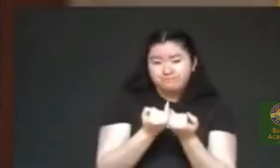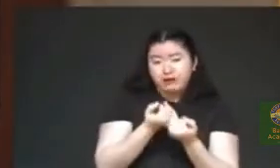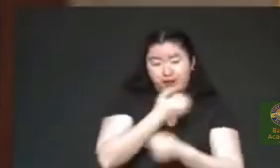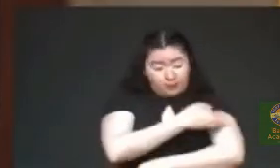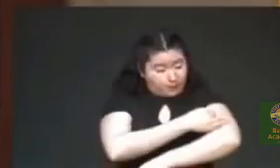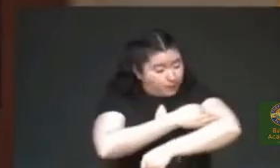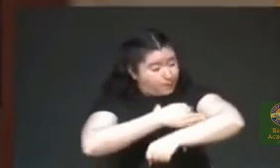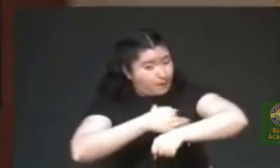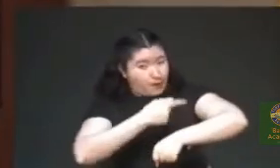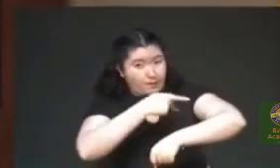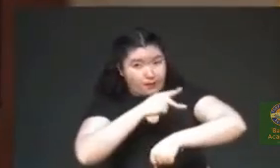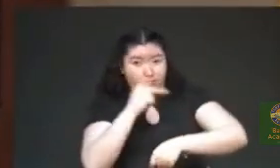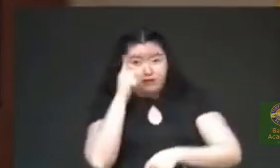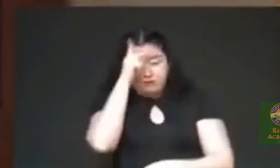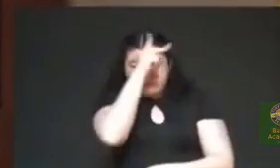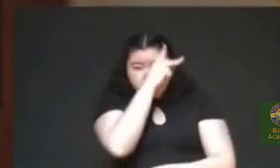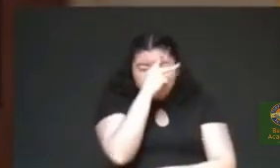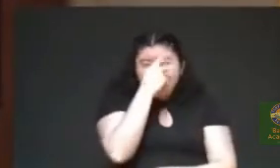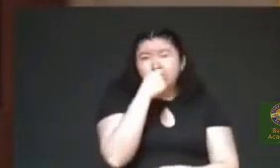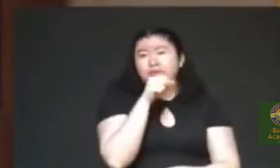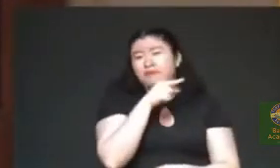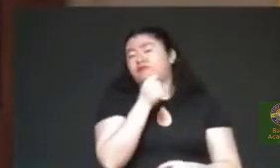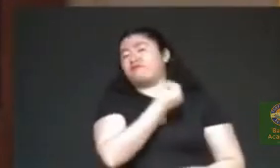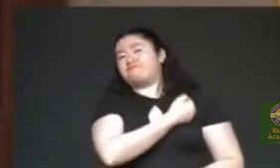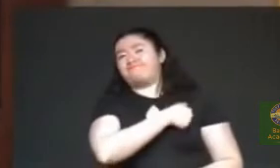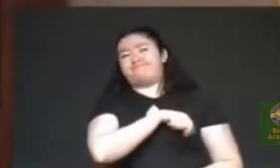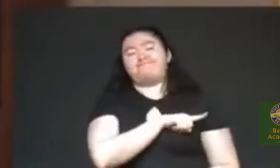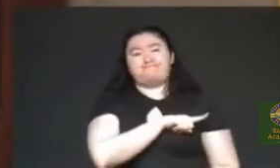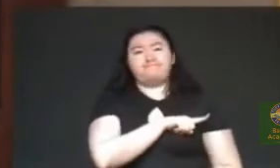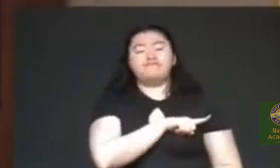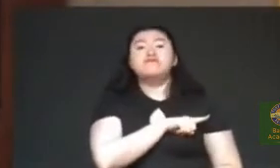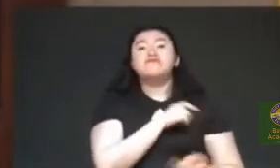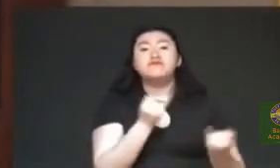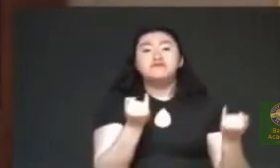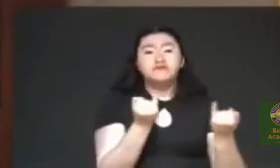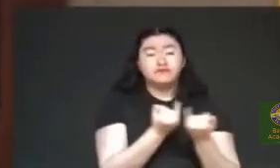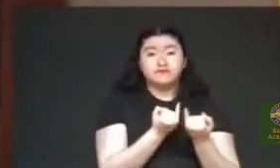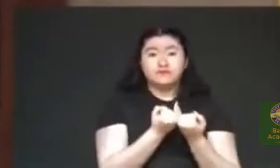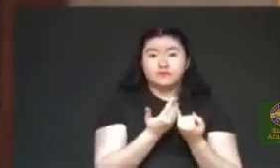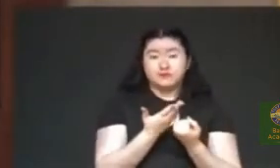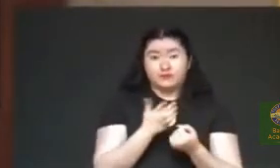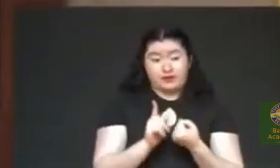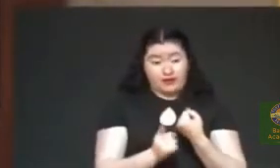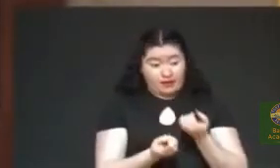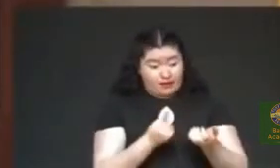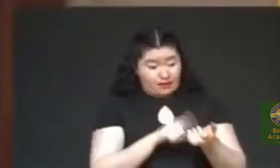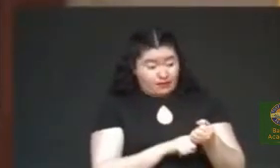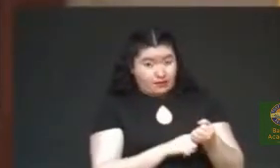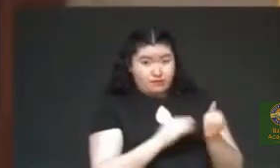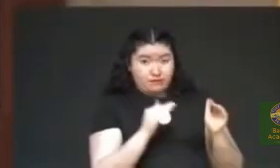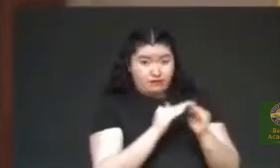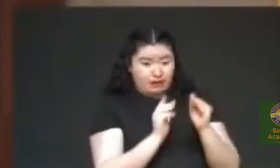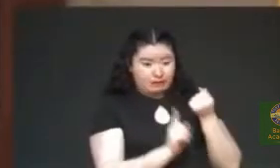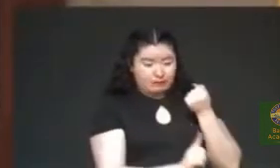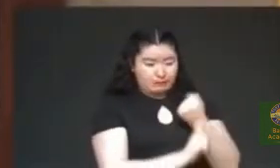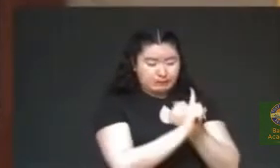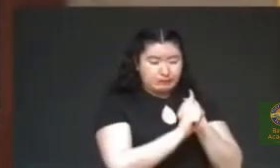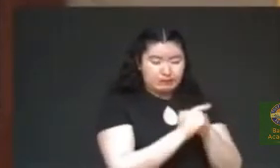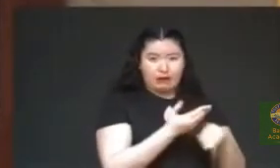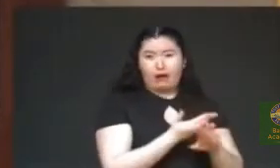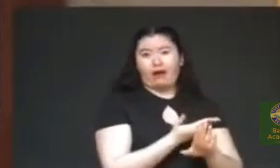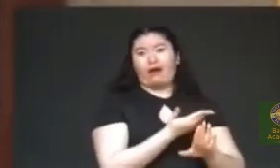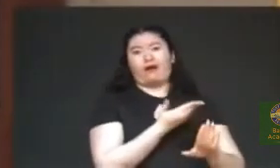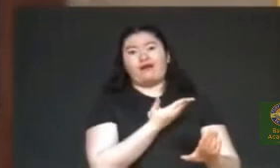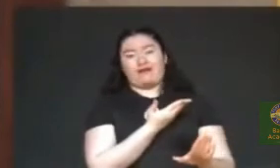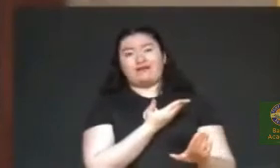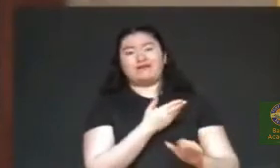las familias, evitar que siga habiendo problemas dentro de las casas. Entonces, la entrada a